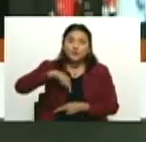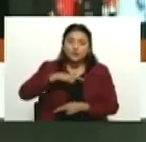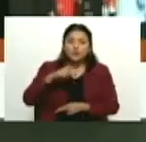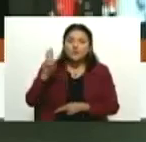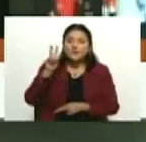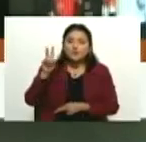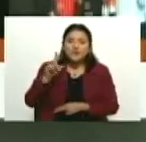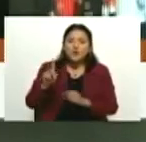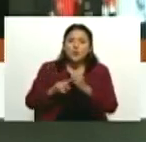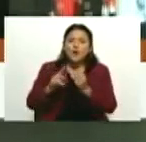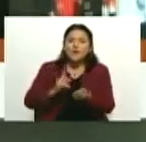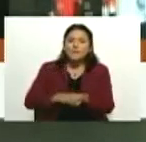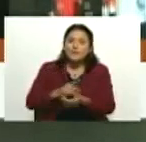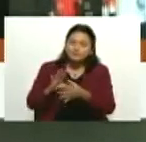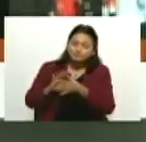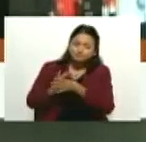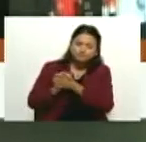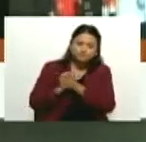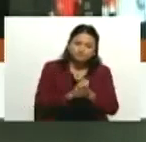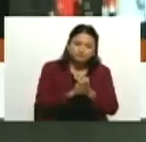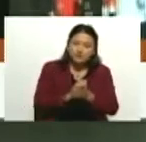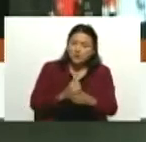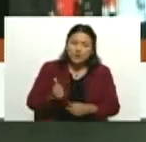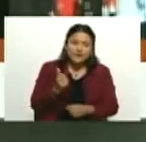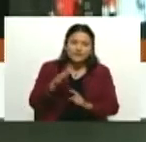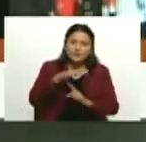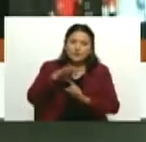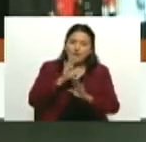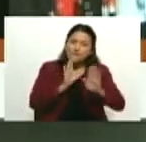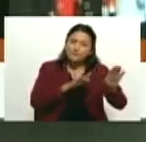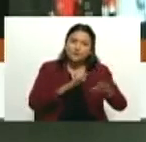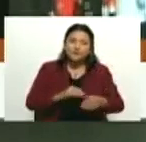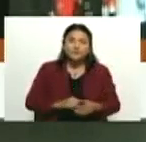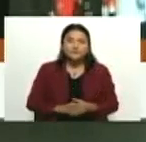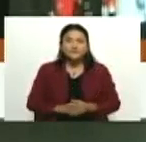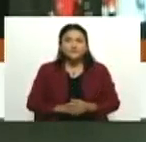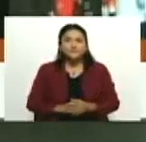sea, para cuando sea y contra quien sea.